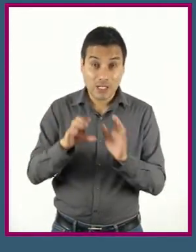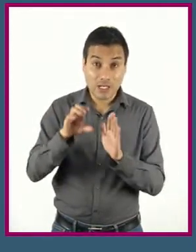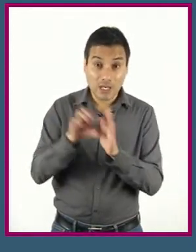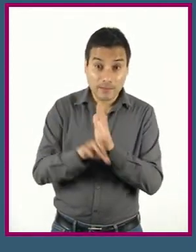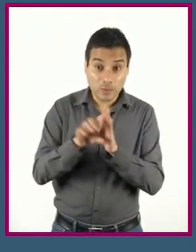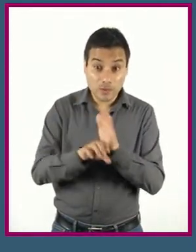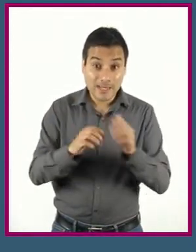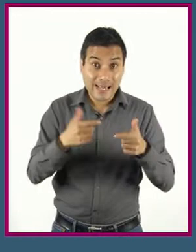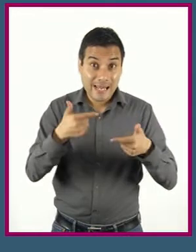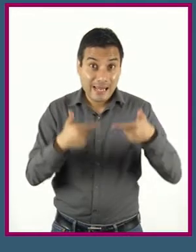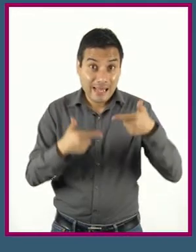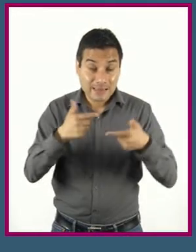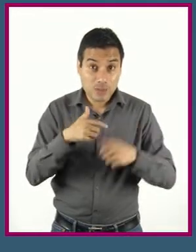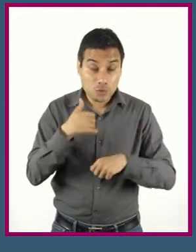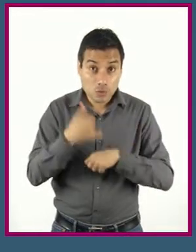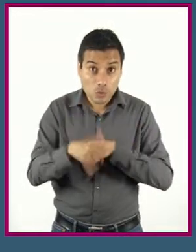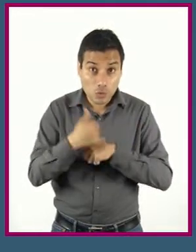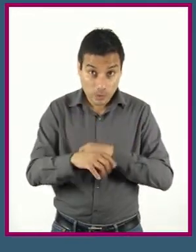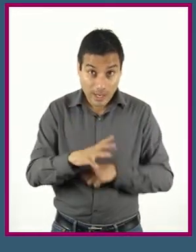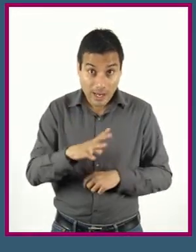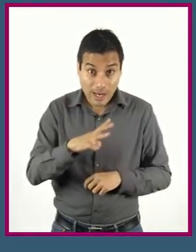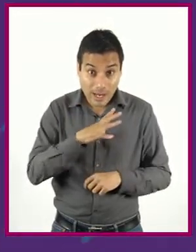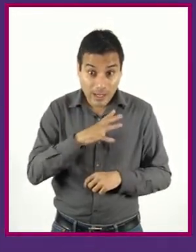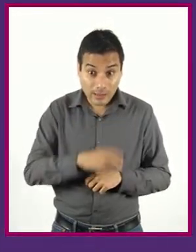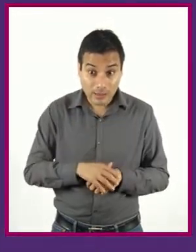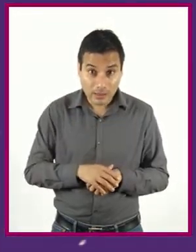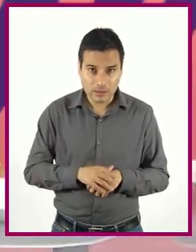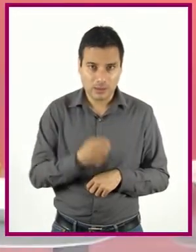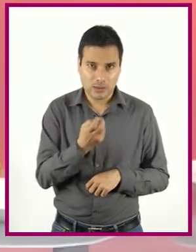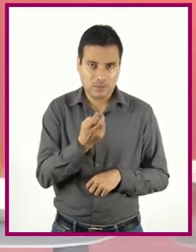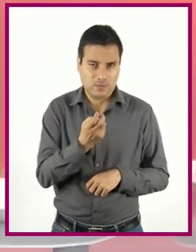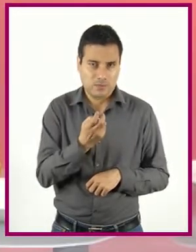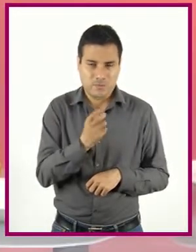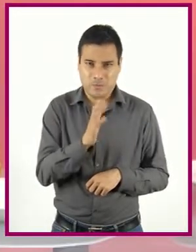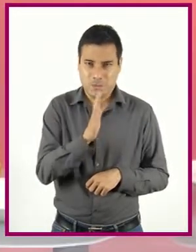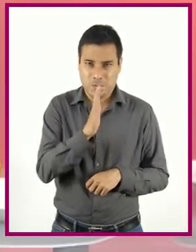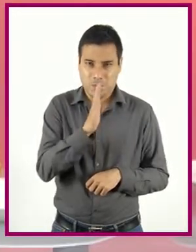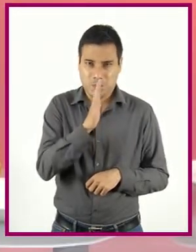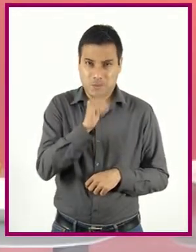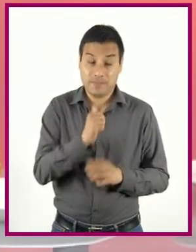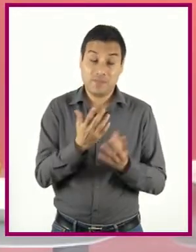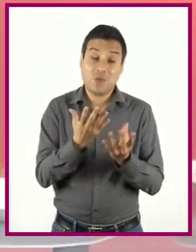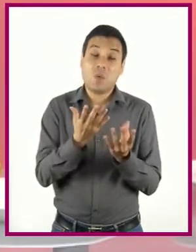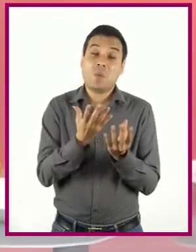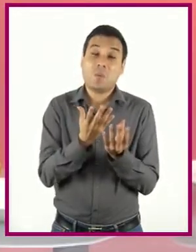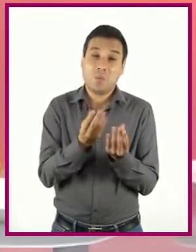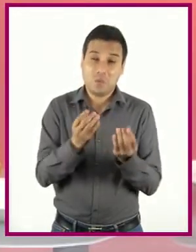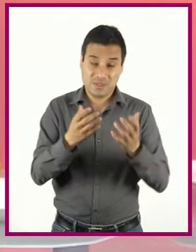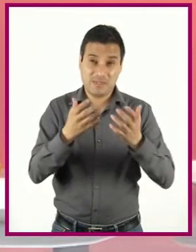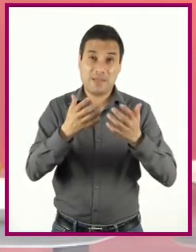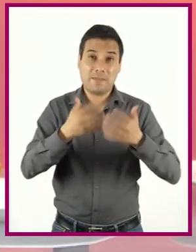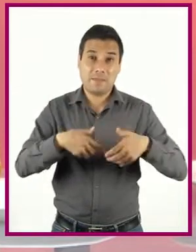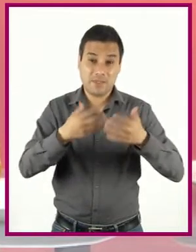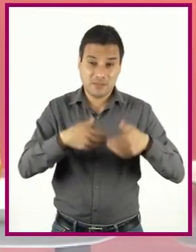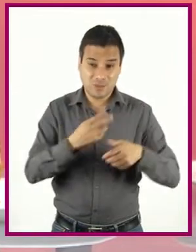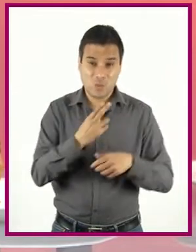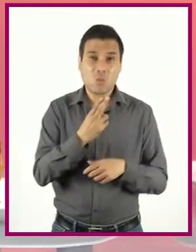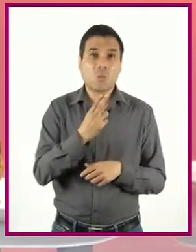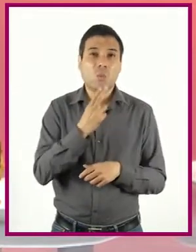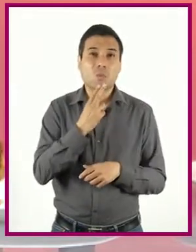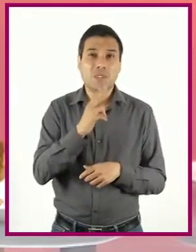o el yogur, también lo contienen, ya no nos suena bien. Muchas empresas de las industrias alimentarias emplean almidón